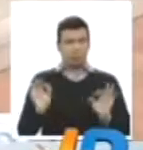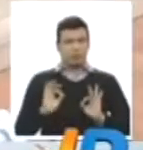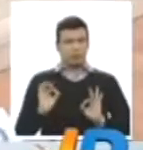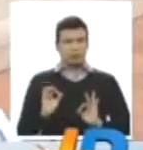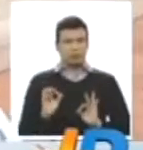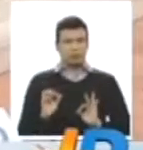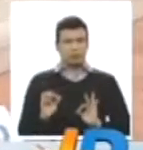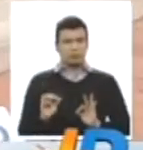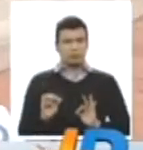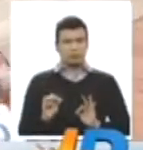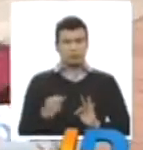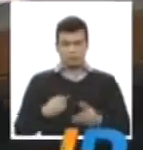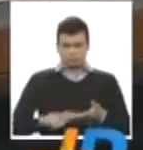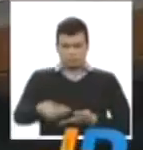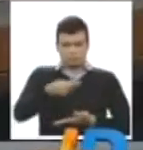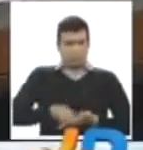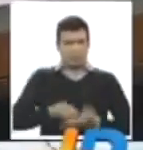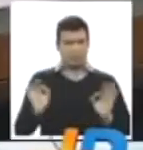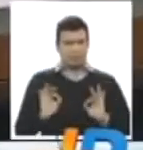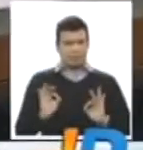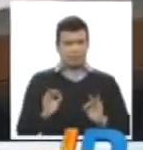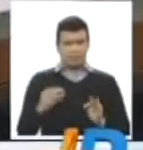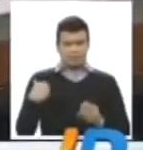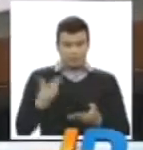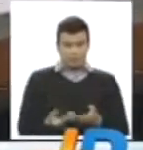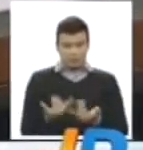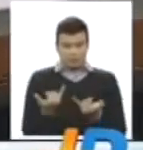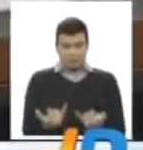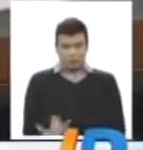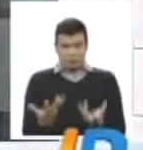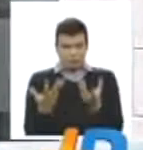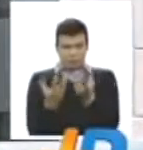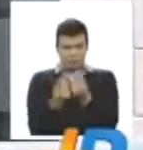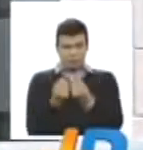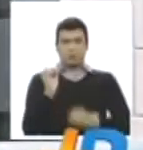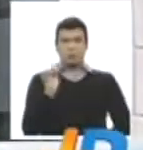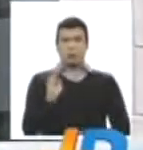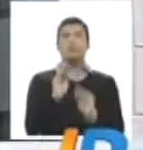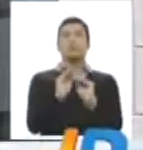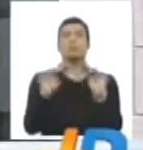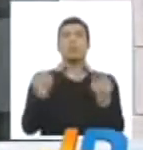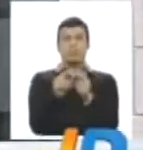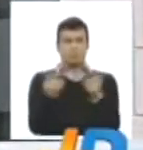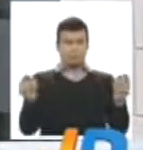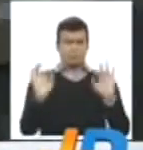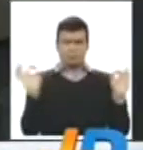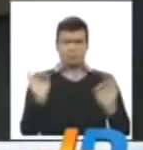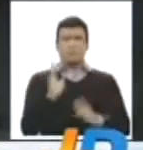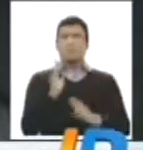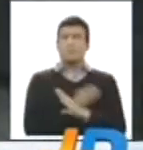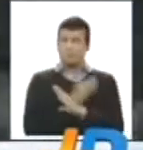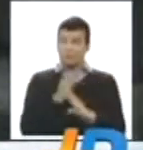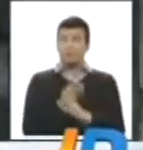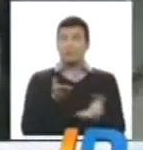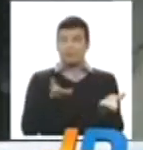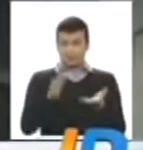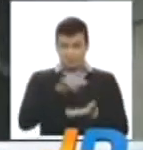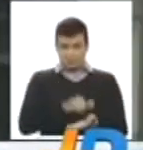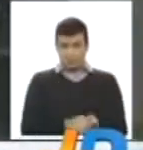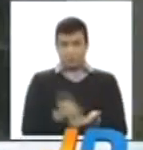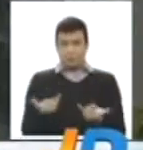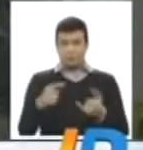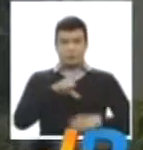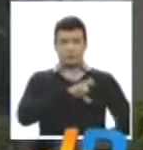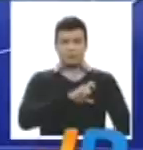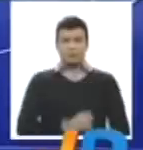dinero? No sacó dinero. Hasta ahora ninguno de los voceros de las entidades bancarias ha pronunciado por este problema en el servicio de cajeros automáticos en